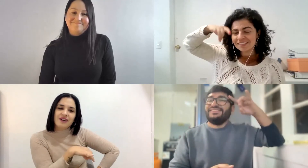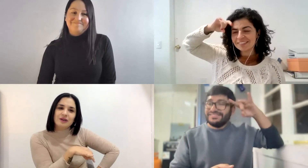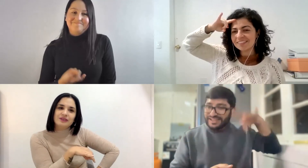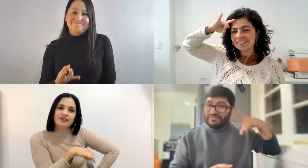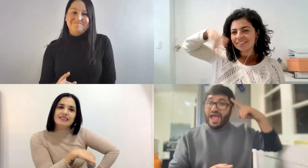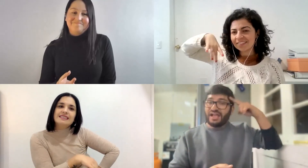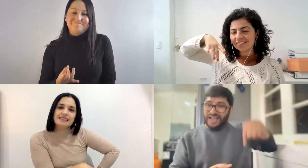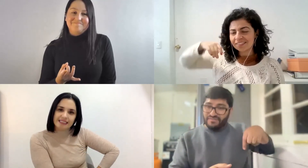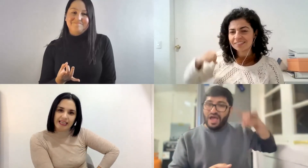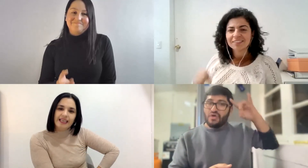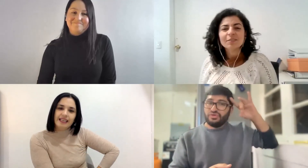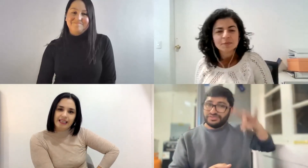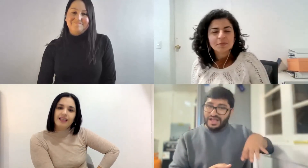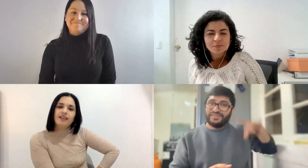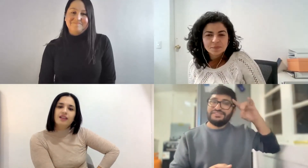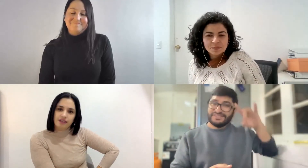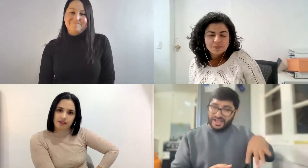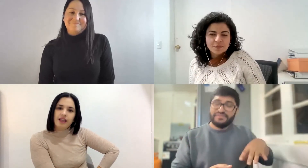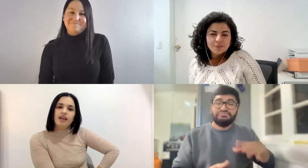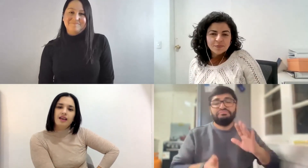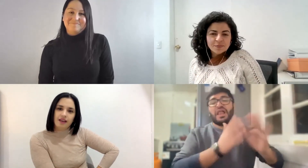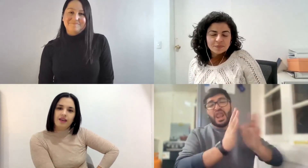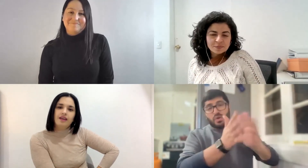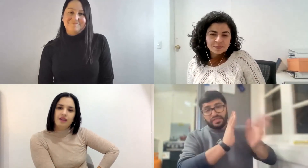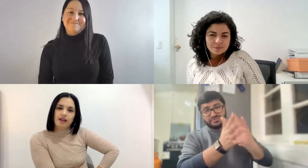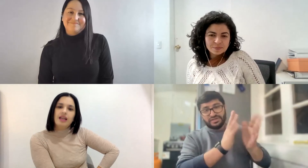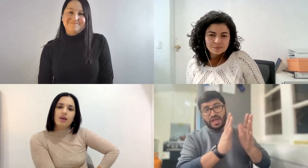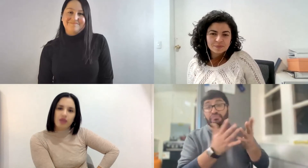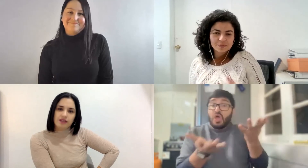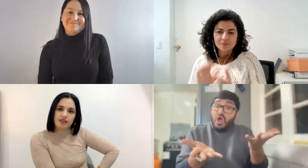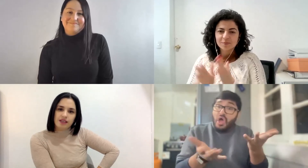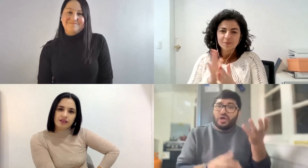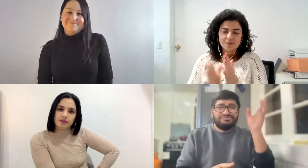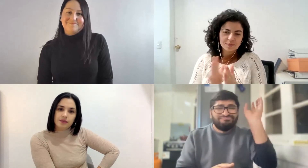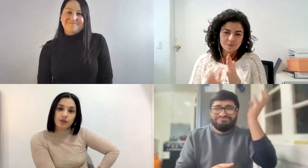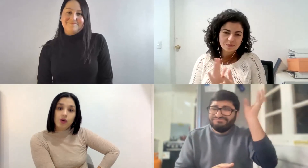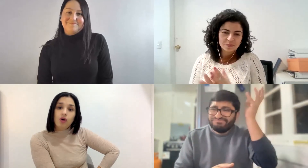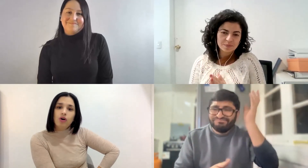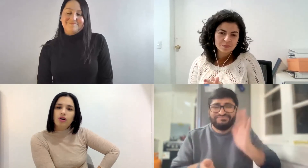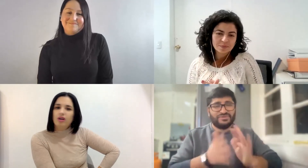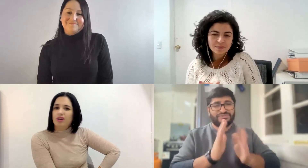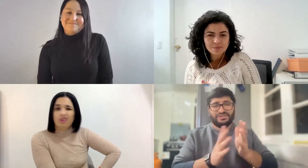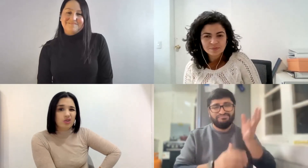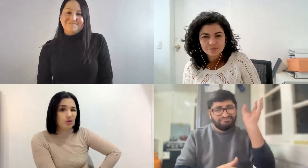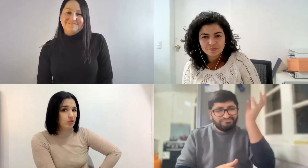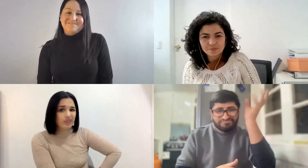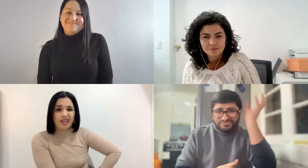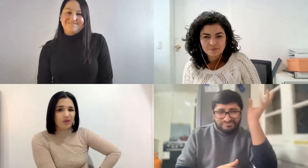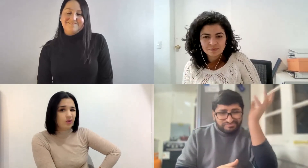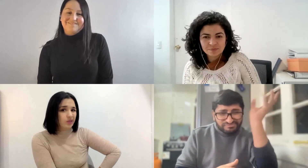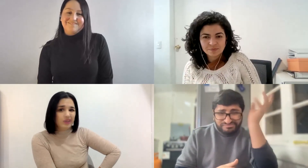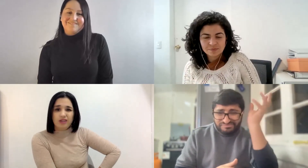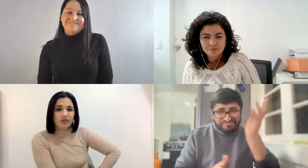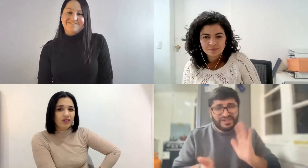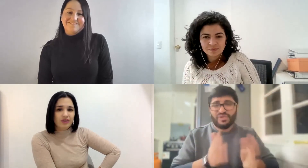hacia abajo. Sé, sé, lengua de señas. O yo no sé,